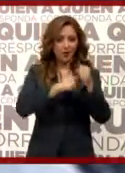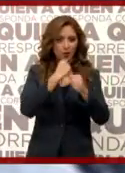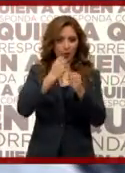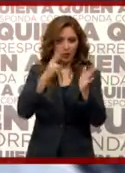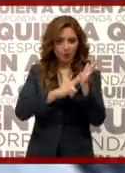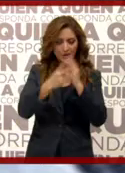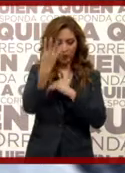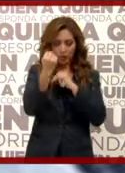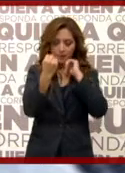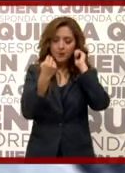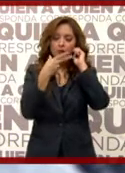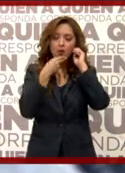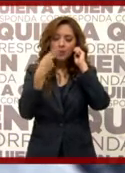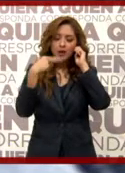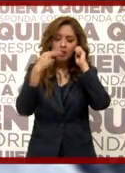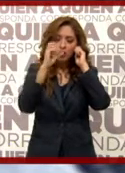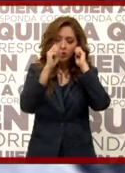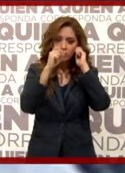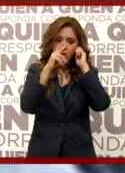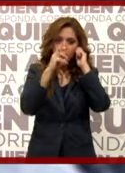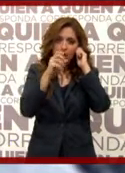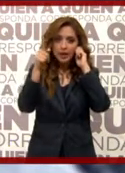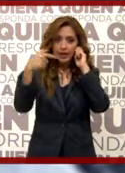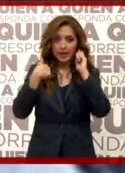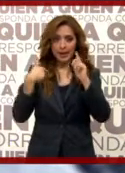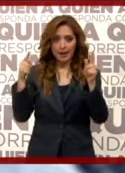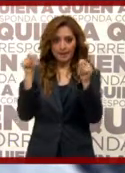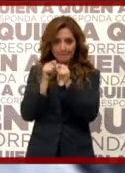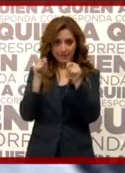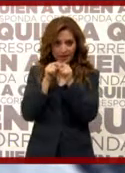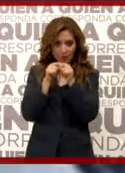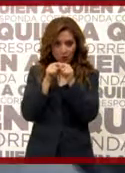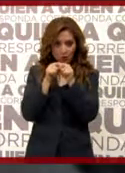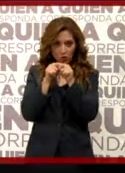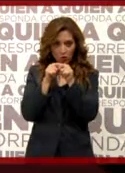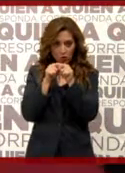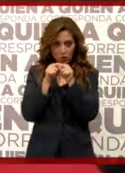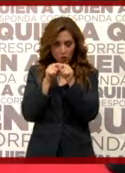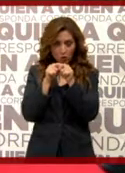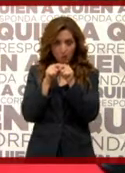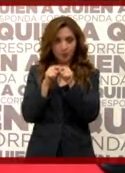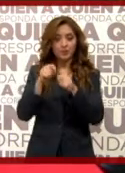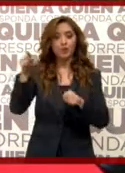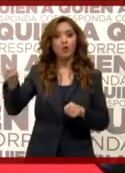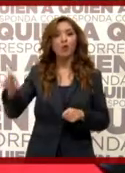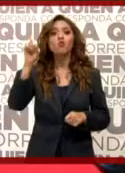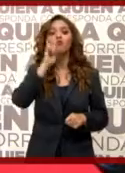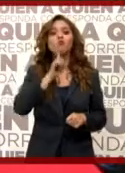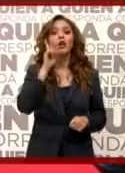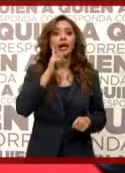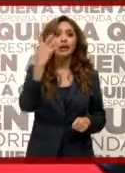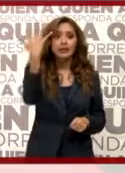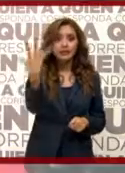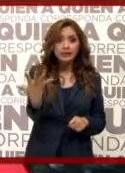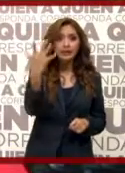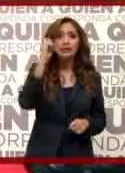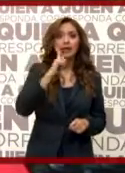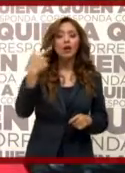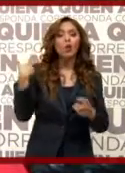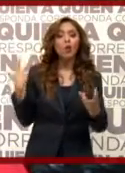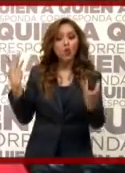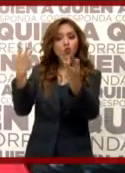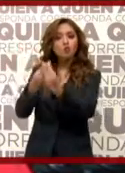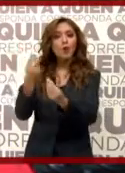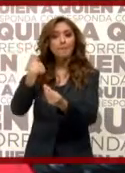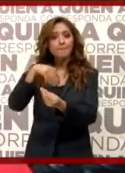señor Eusebio Merino Montalvo es mi tío, involucró a 5 mujeres, incluyendo a mi mamá, para un